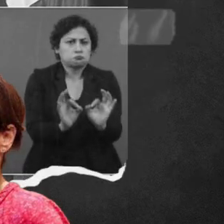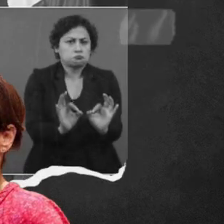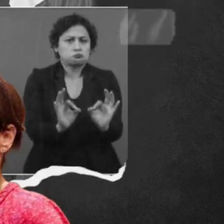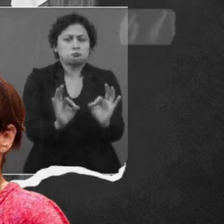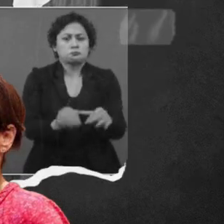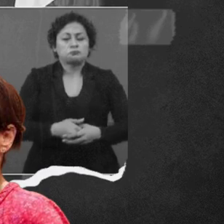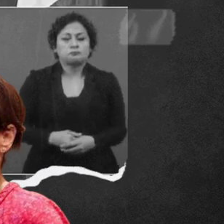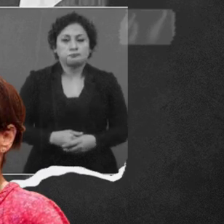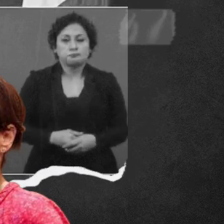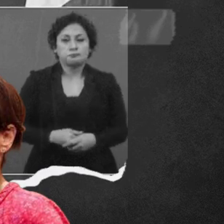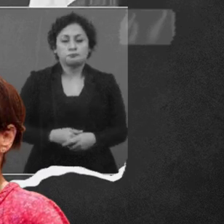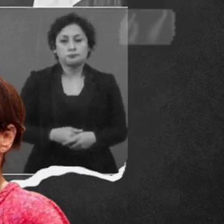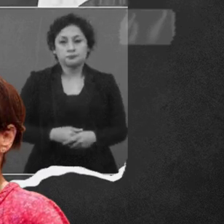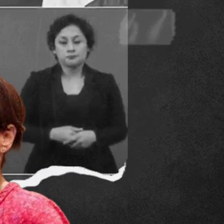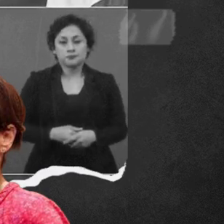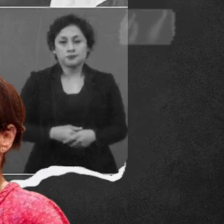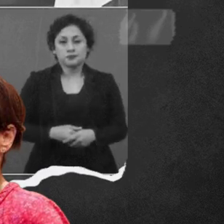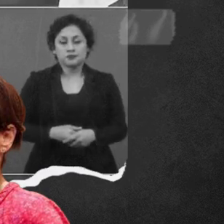y